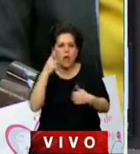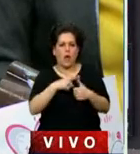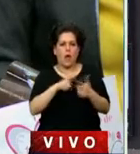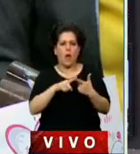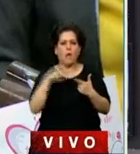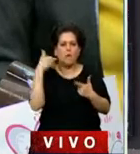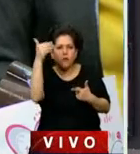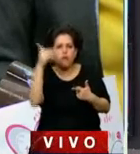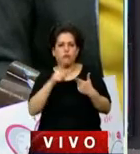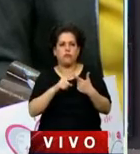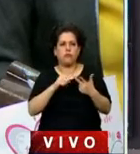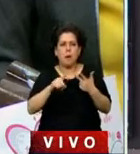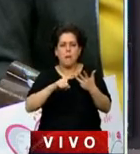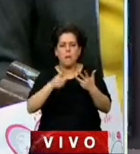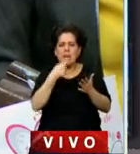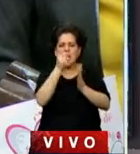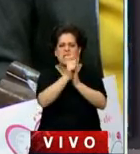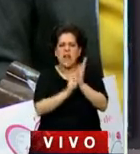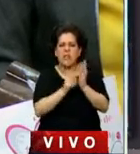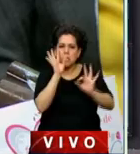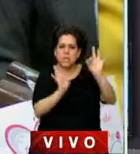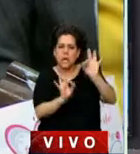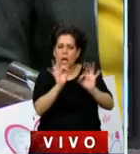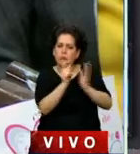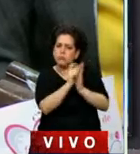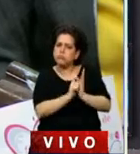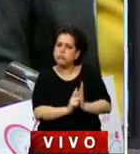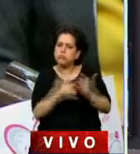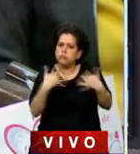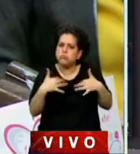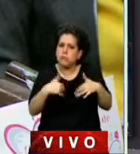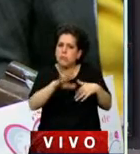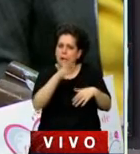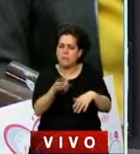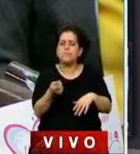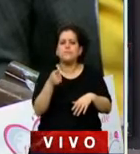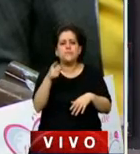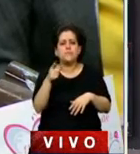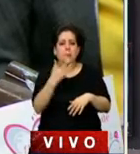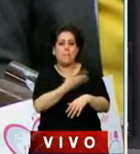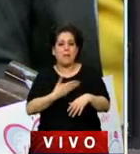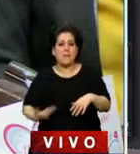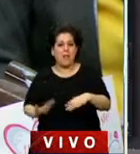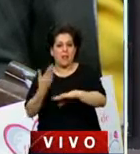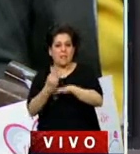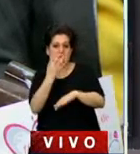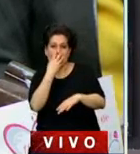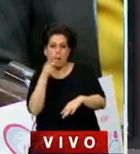pero seguramente va a ser aprobado de la manera que ha sido girado. Muy pocas veces se ha